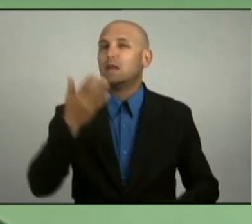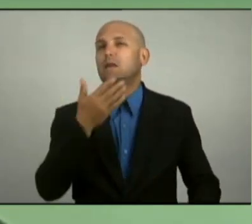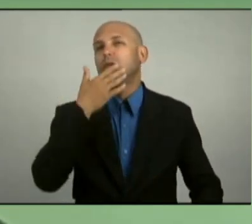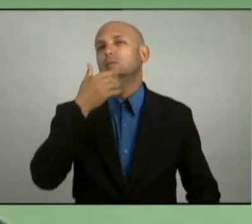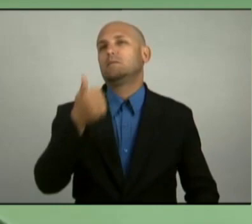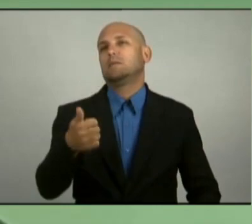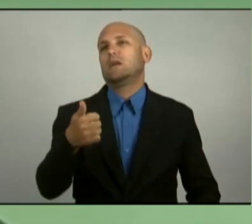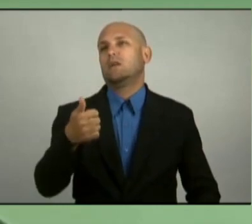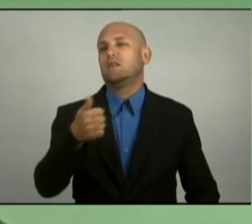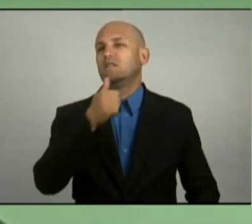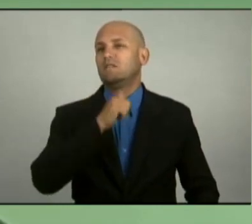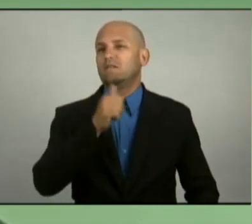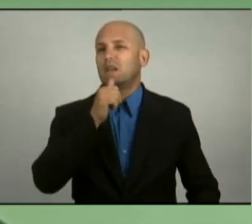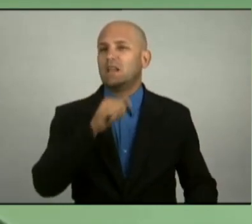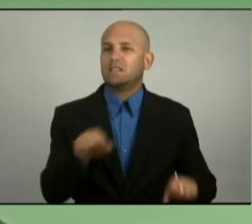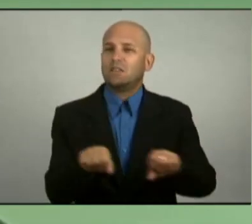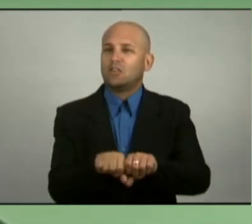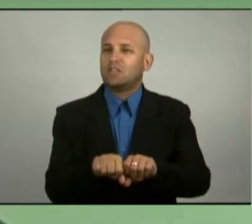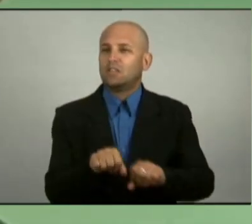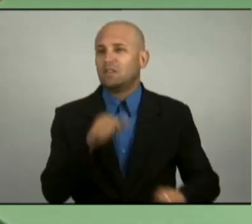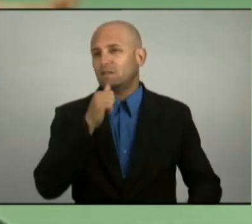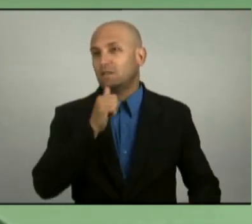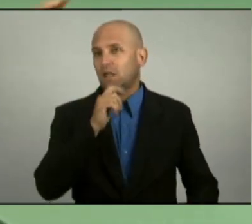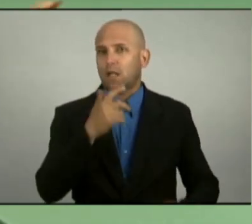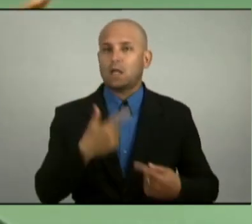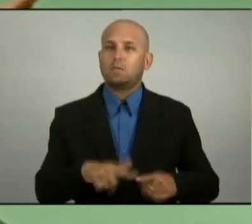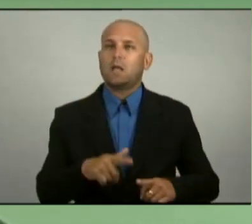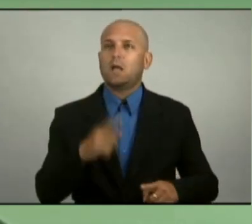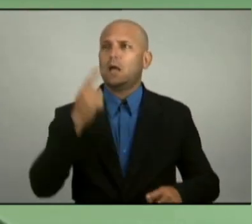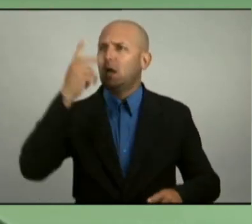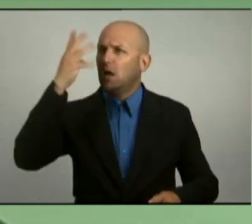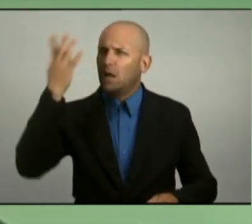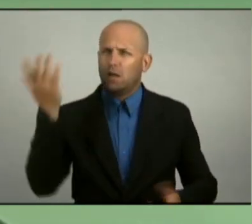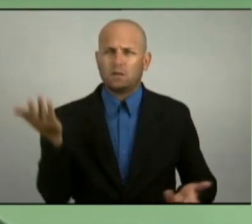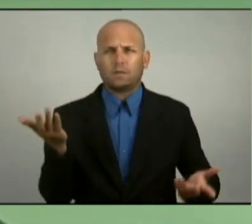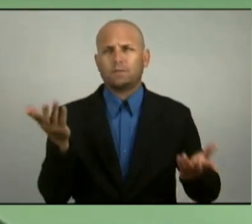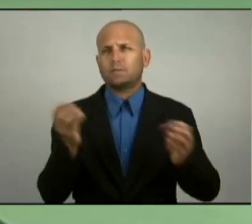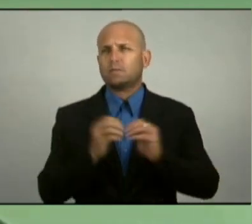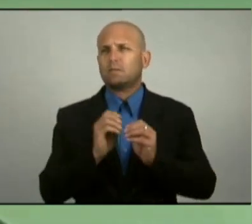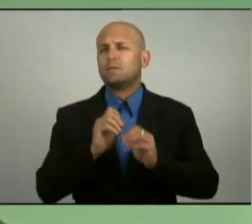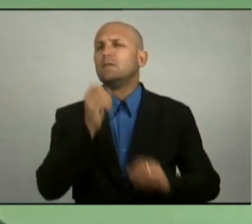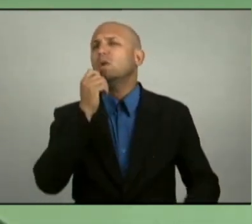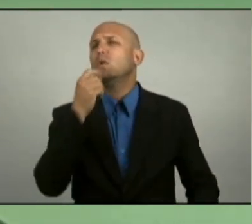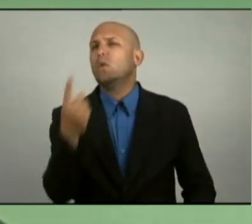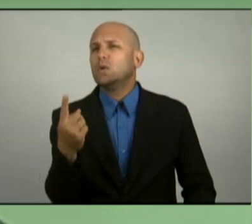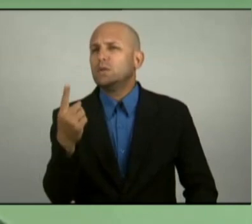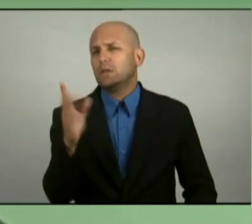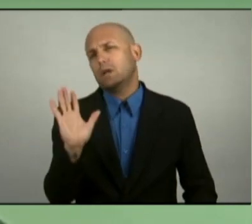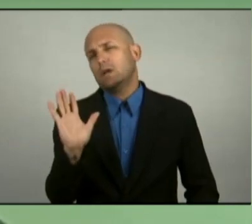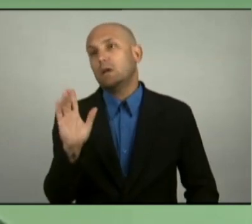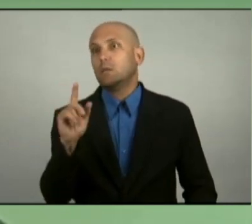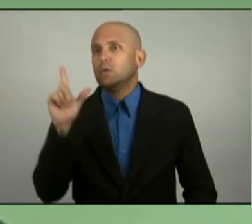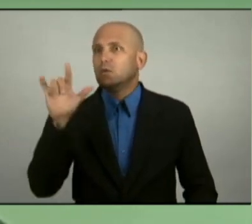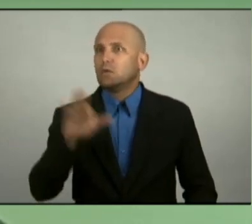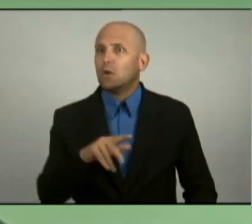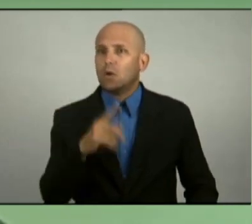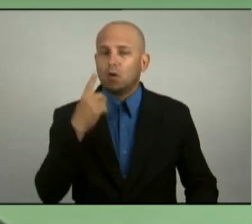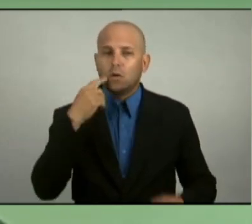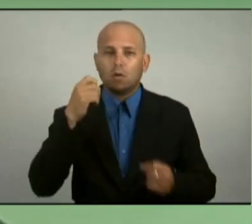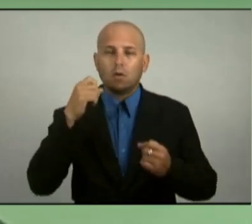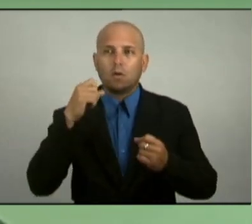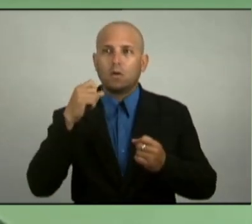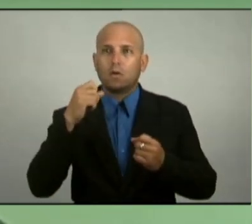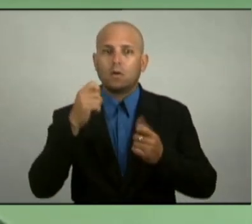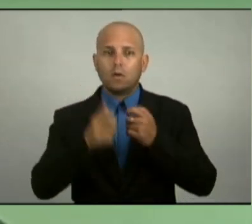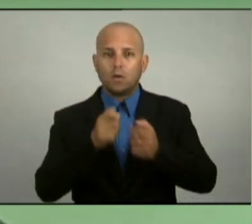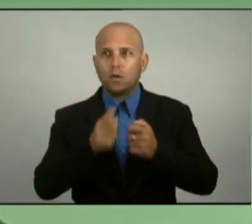conexión es más rápida Pero bueno hay que tratar de dormir y de descansar puedes quizás un día pero no todos los días hacer Dee un hábito lo otro es la